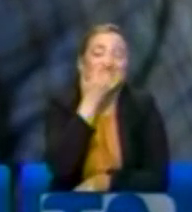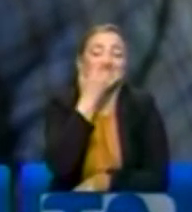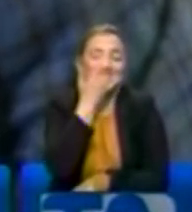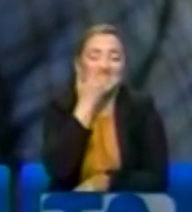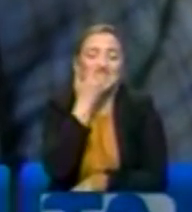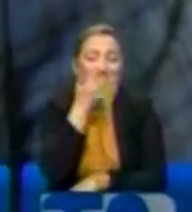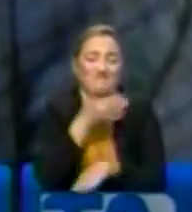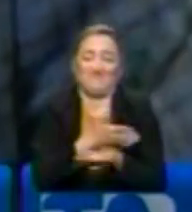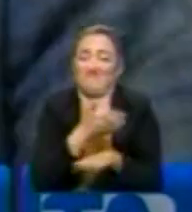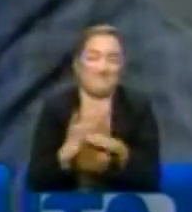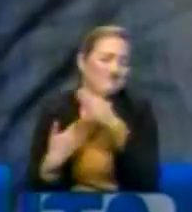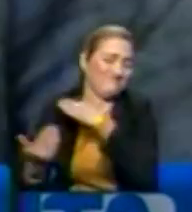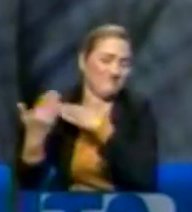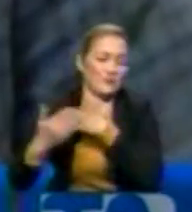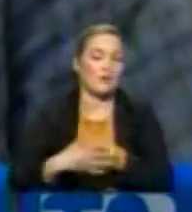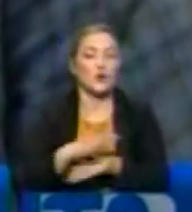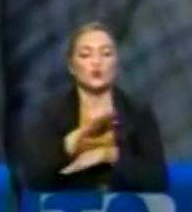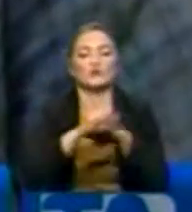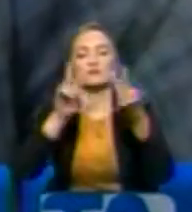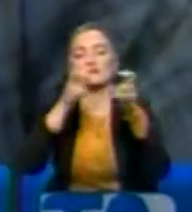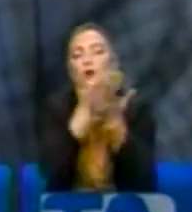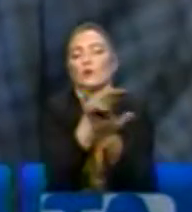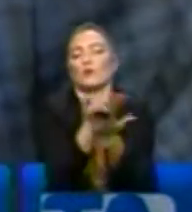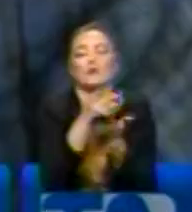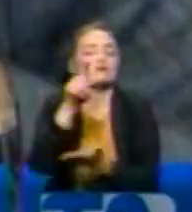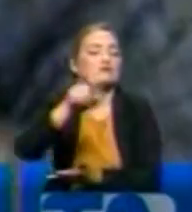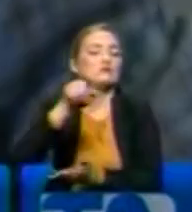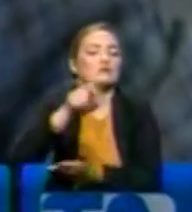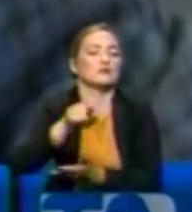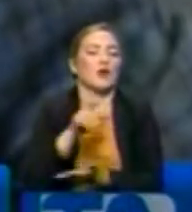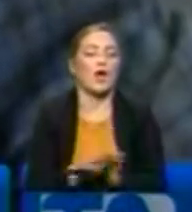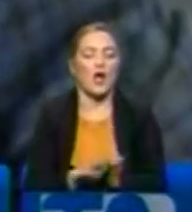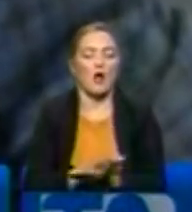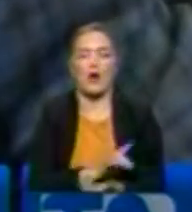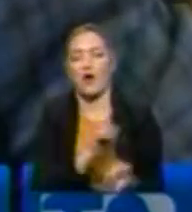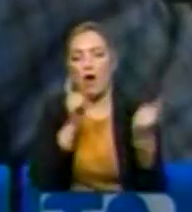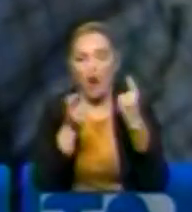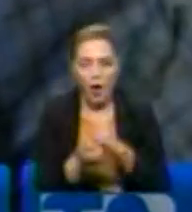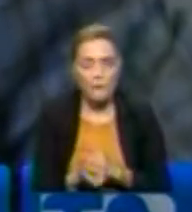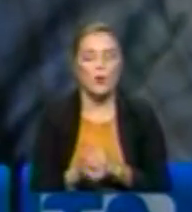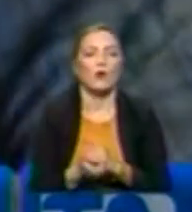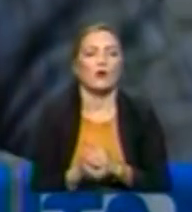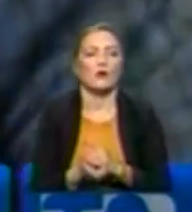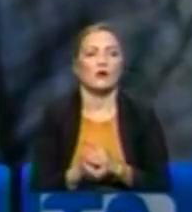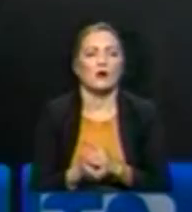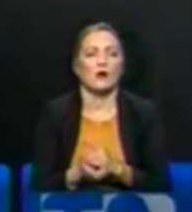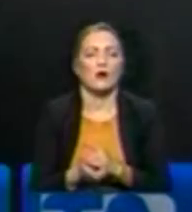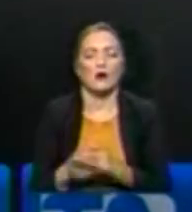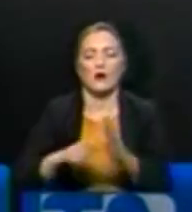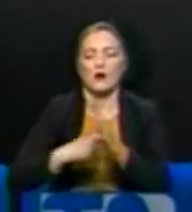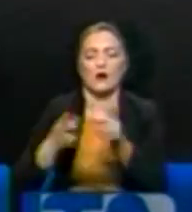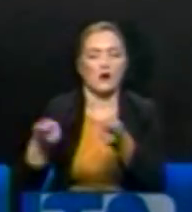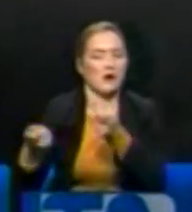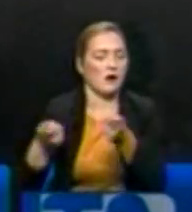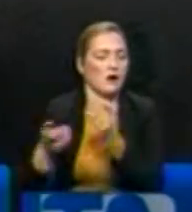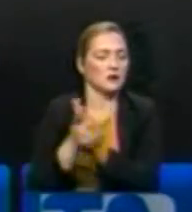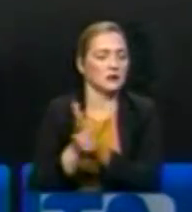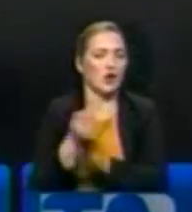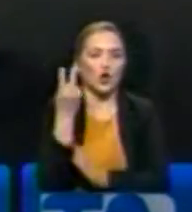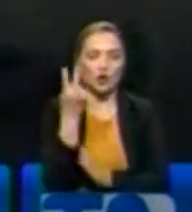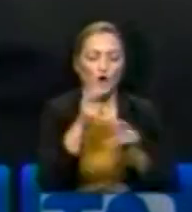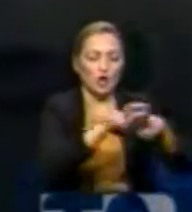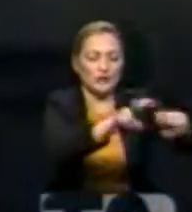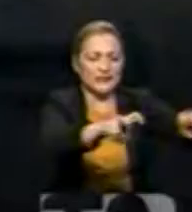momento. Nosotros sobre esto hemos planteado la necesidad de devolver esa capacidad al órgano de control. Propone dos salas, una